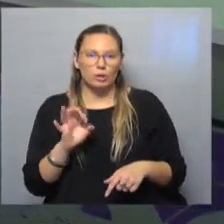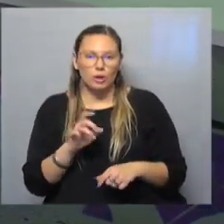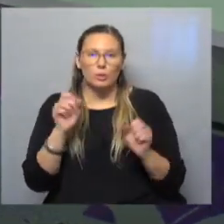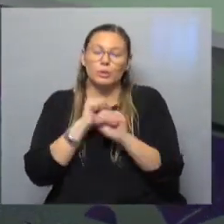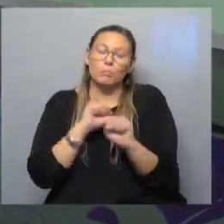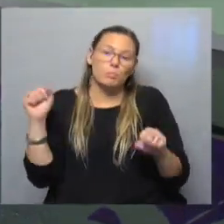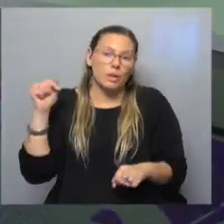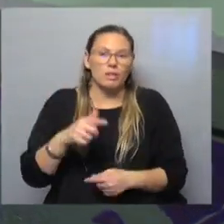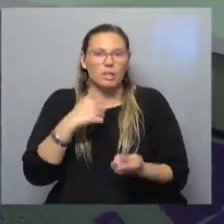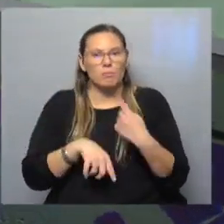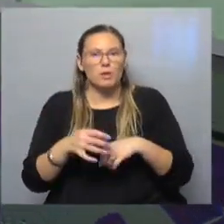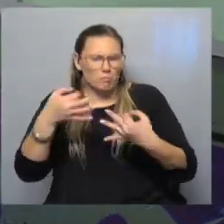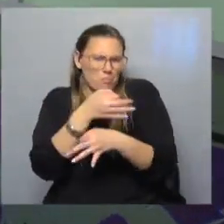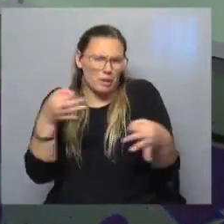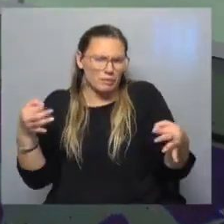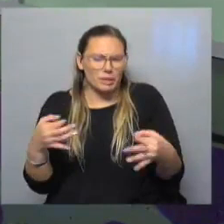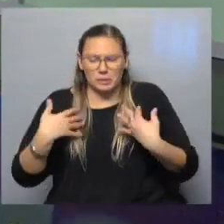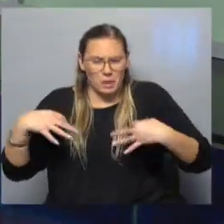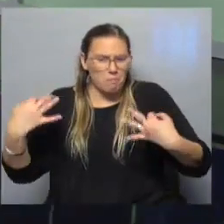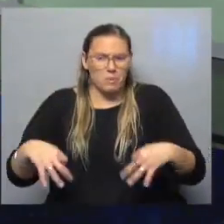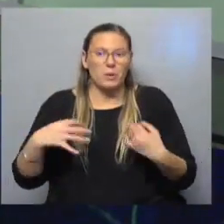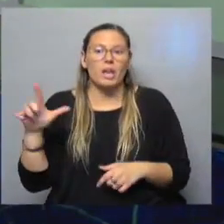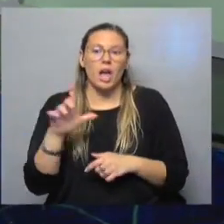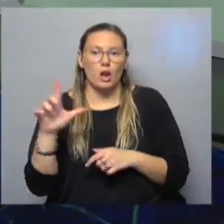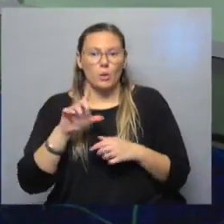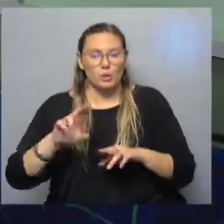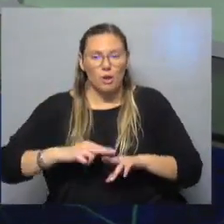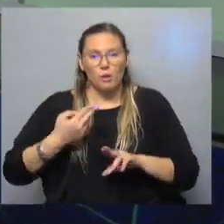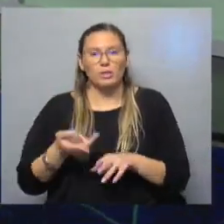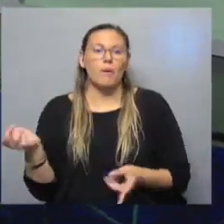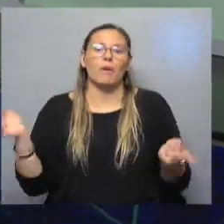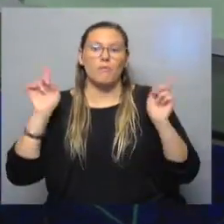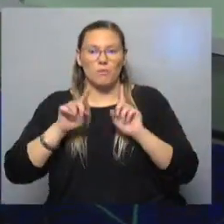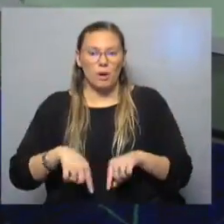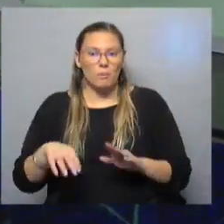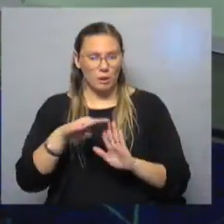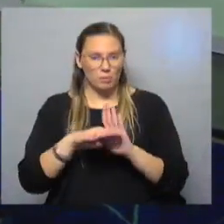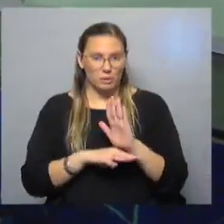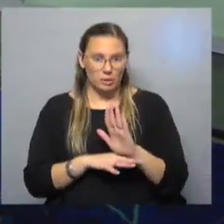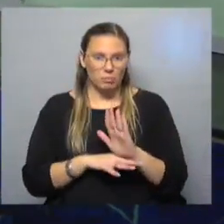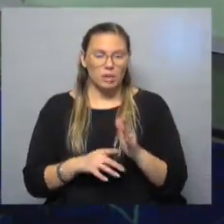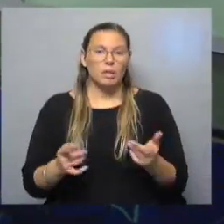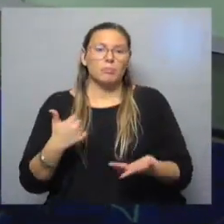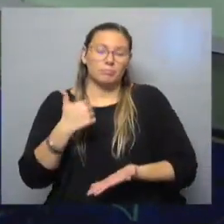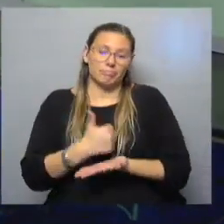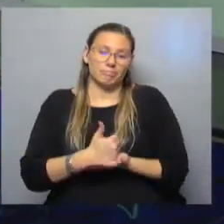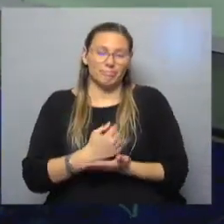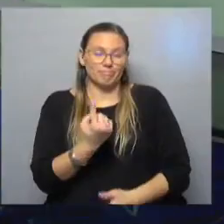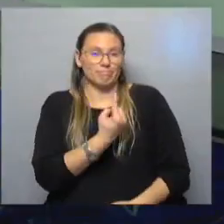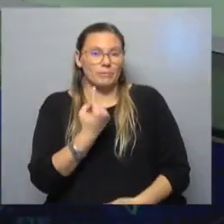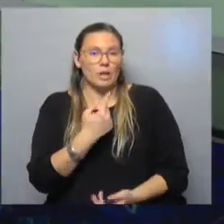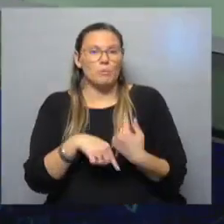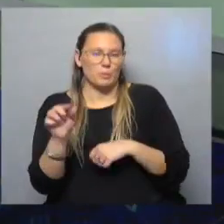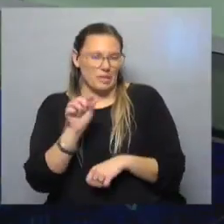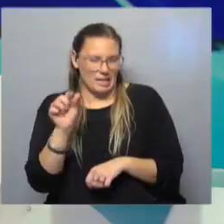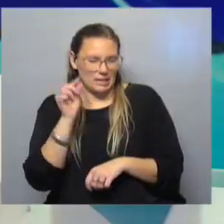puede venir, pero él está perfecto, está lo más bien. El lunes se reintegra nuevamente al programa. Así que me van a tener acá solita, pero por un